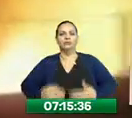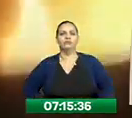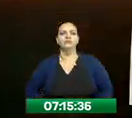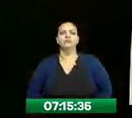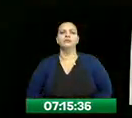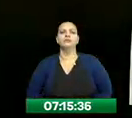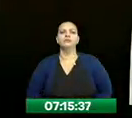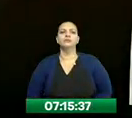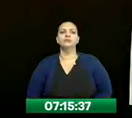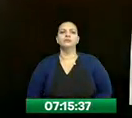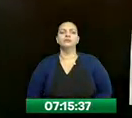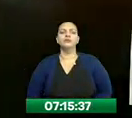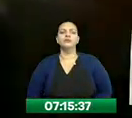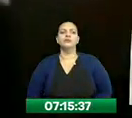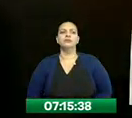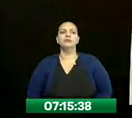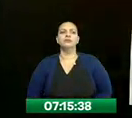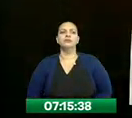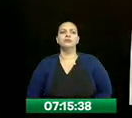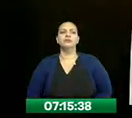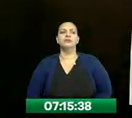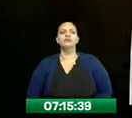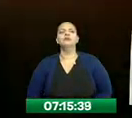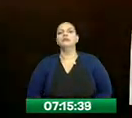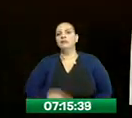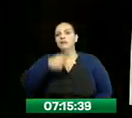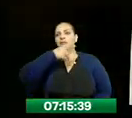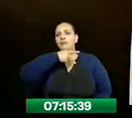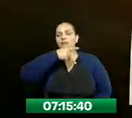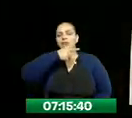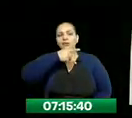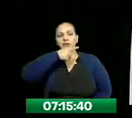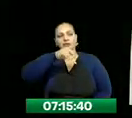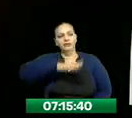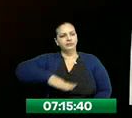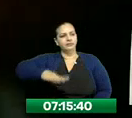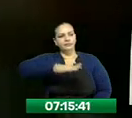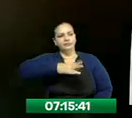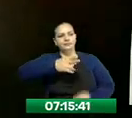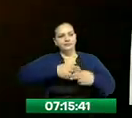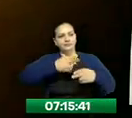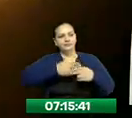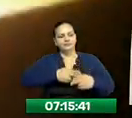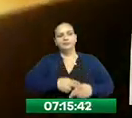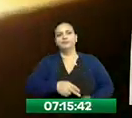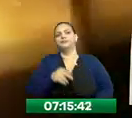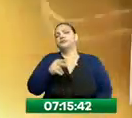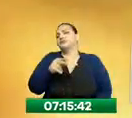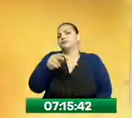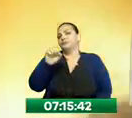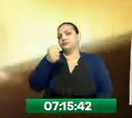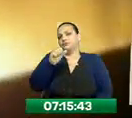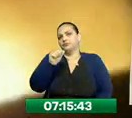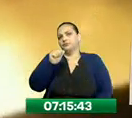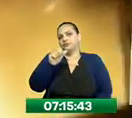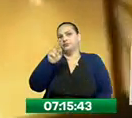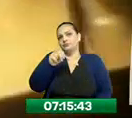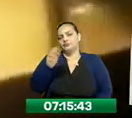Puerto Viejo, en el sector conocido como El Mirador. Allí 10 casas fueron consumidas por el